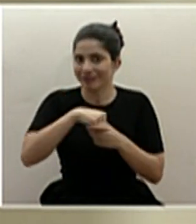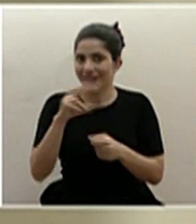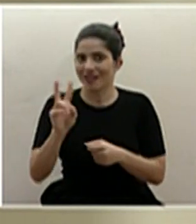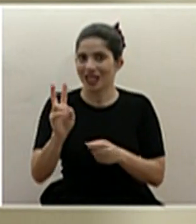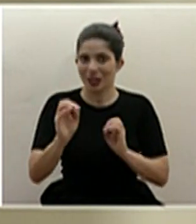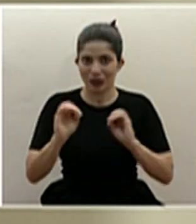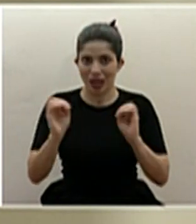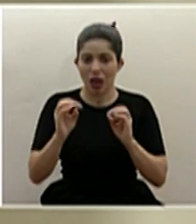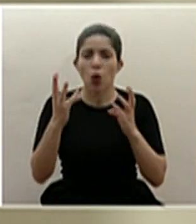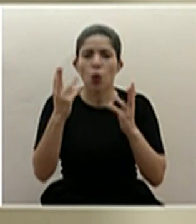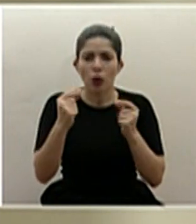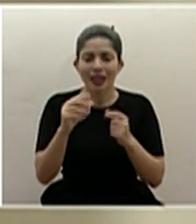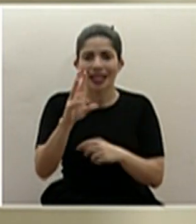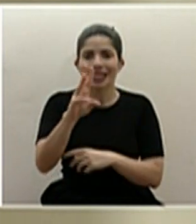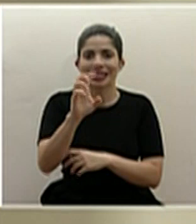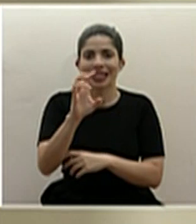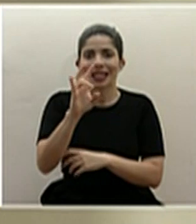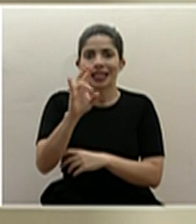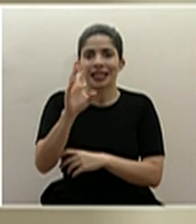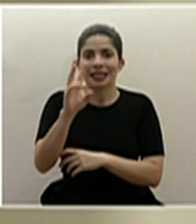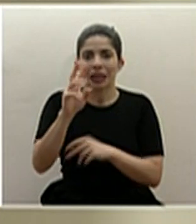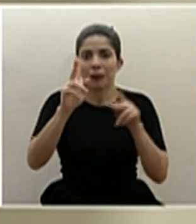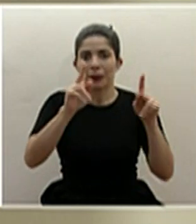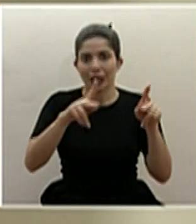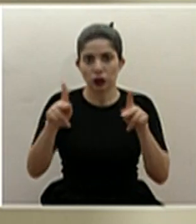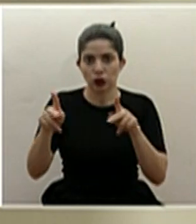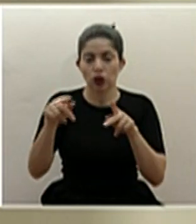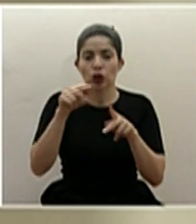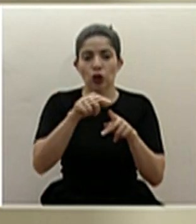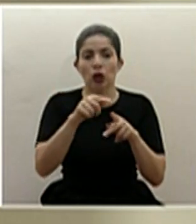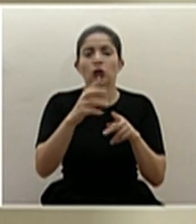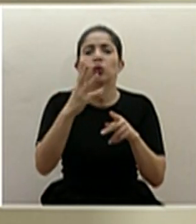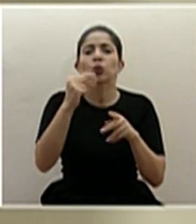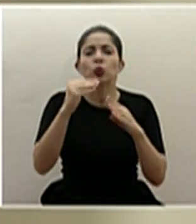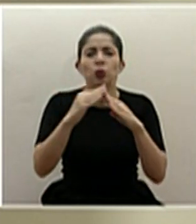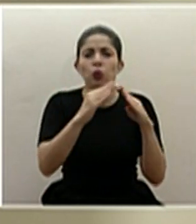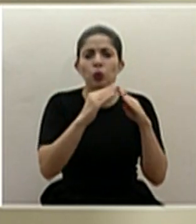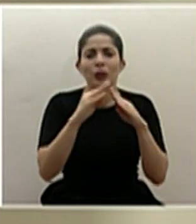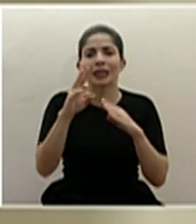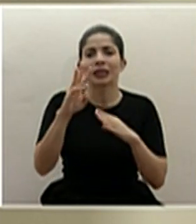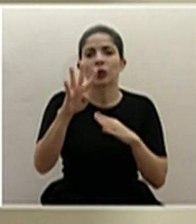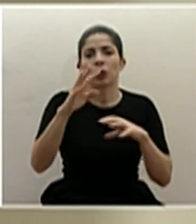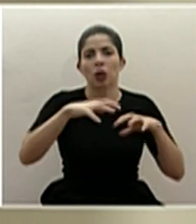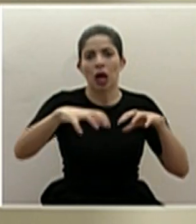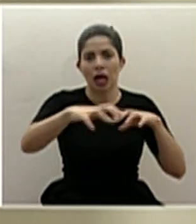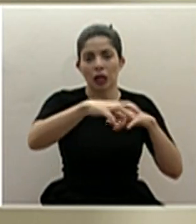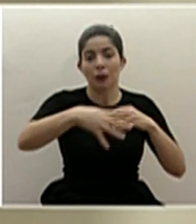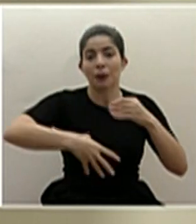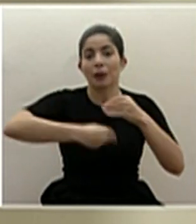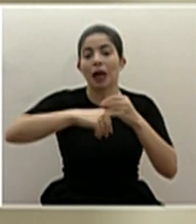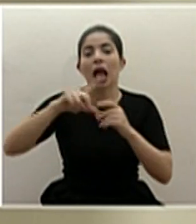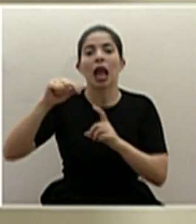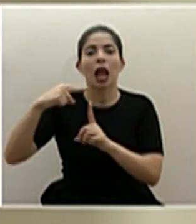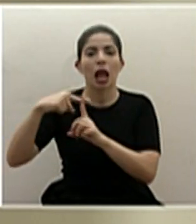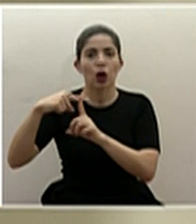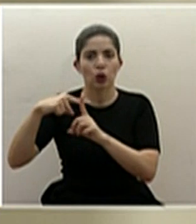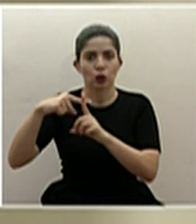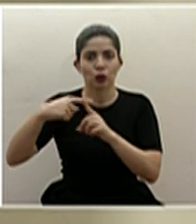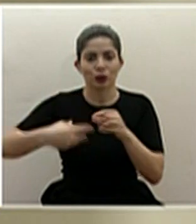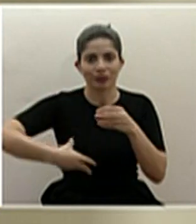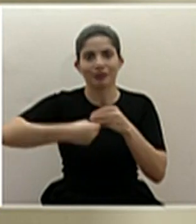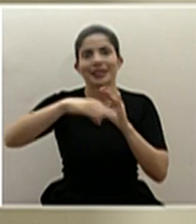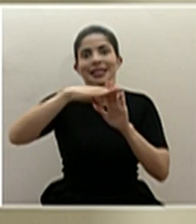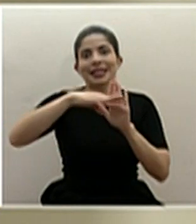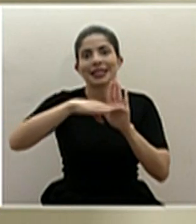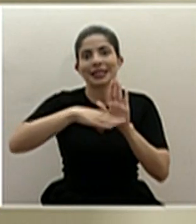virus, 676 personas que están distribuidas en 64 cantones. Se suma la Cruz a la lista de cantones